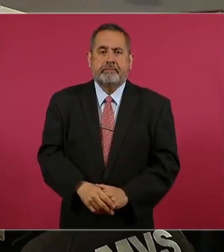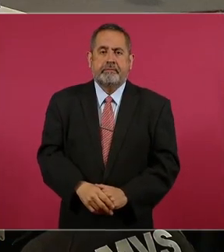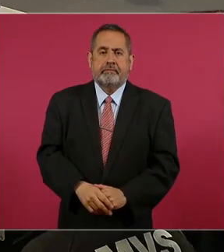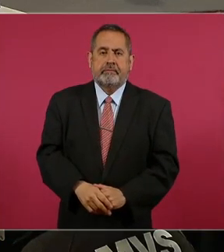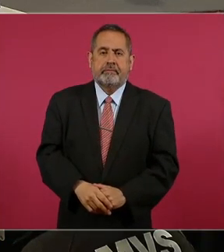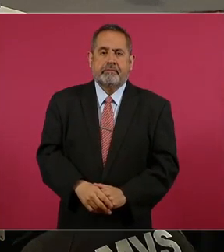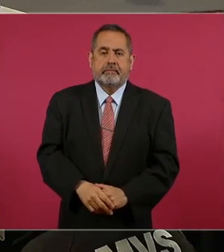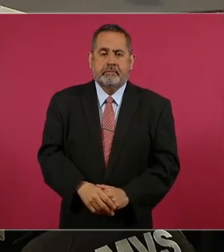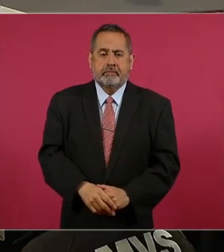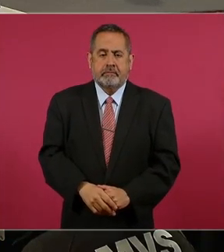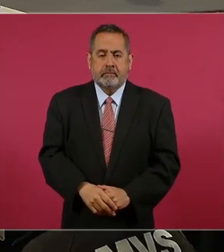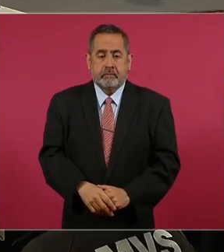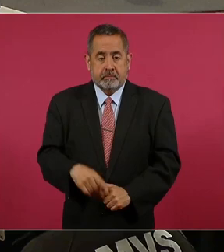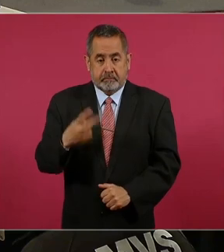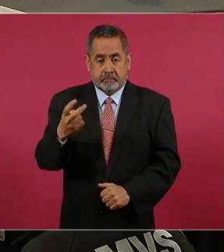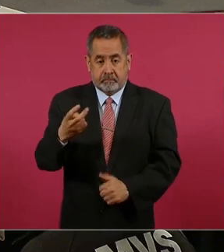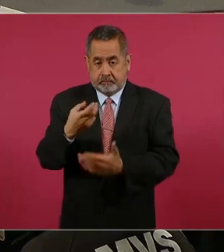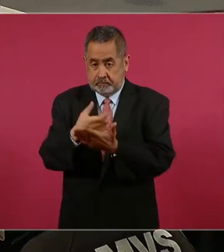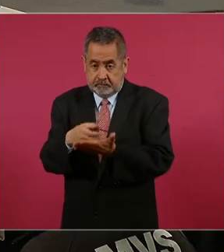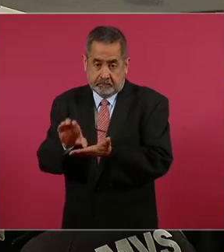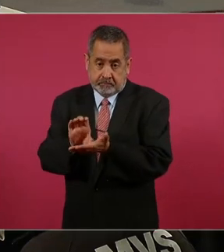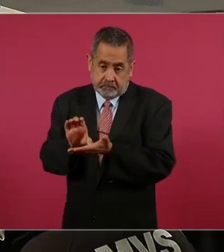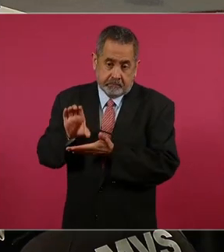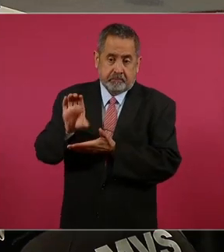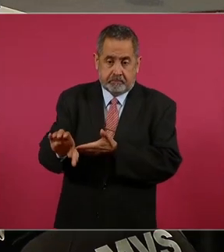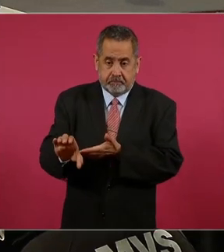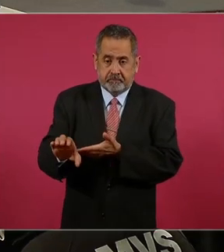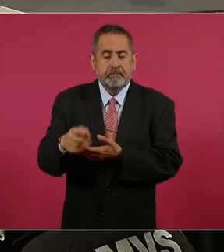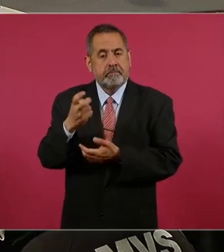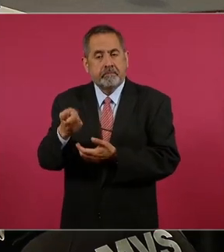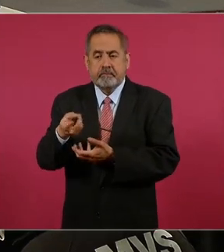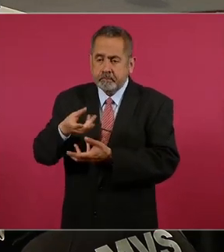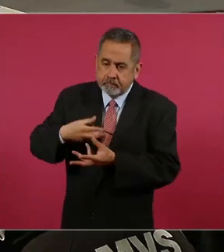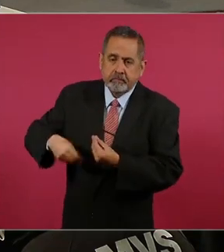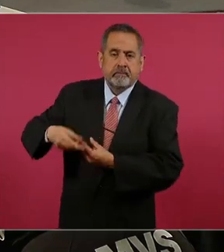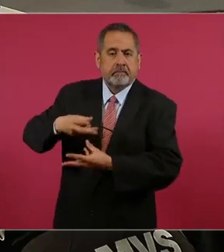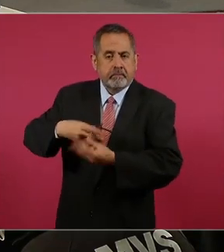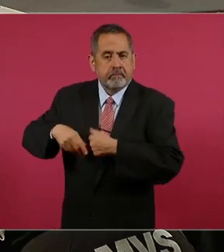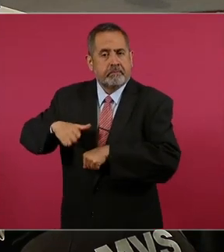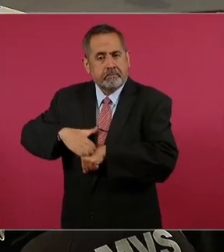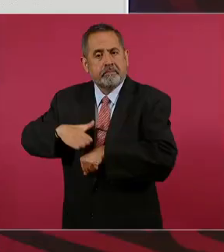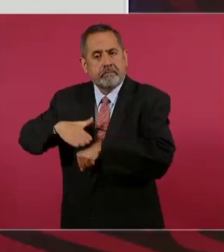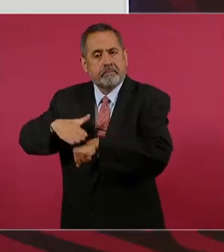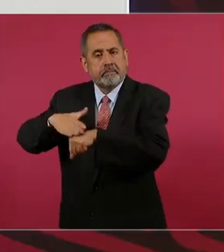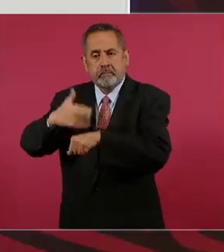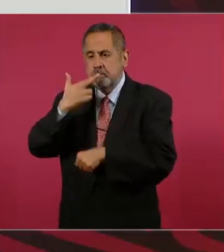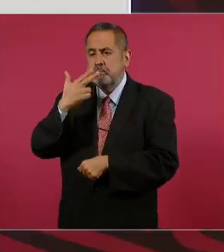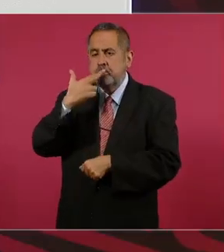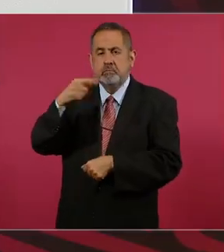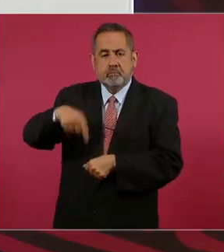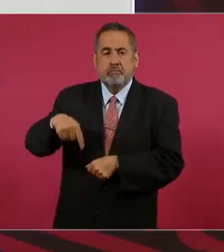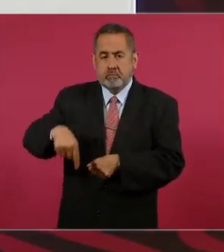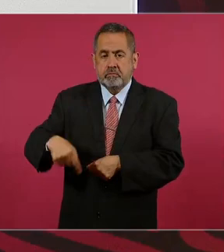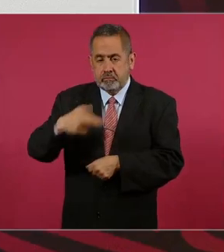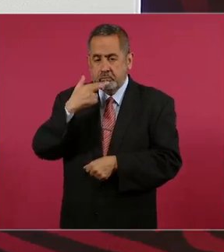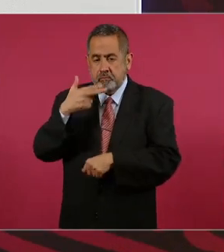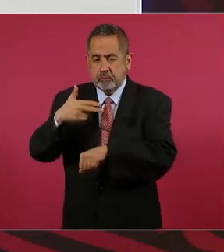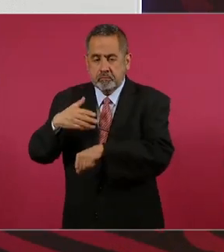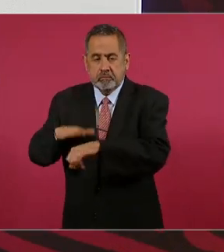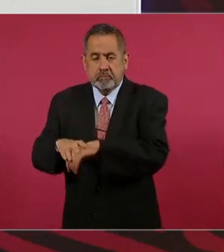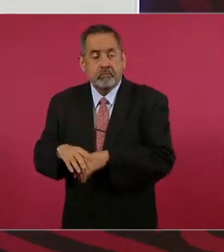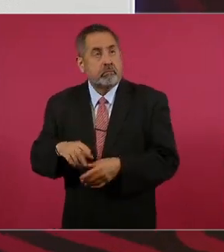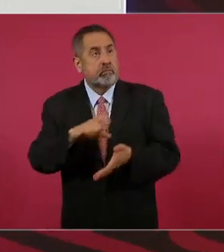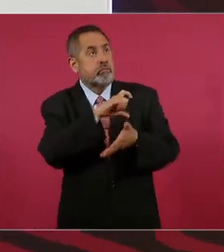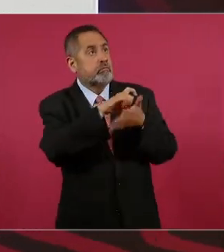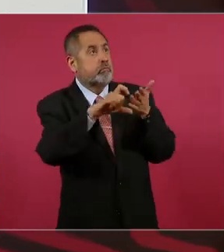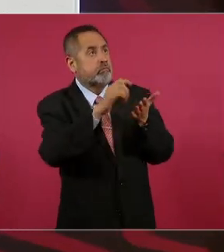Por esta inversión empezamos a producir más, cada vez más y a comprar menos.